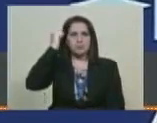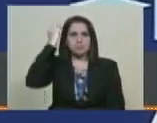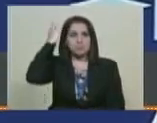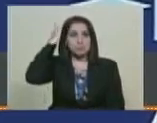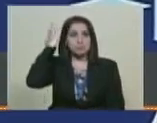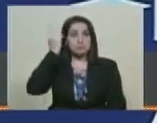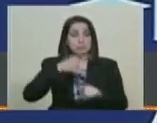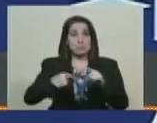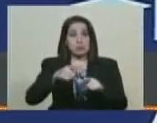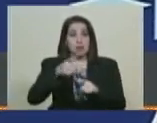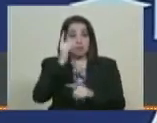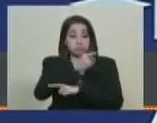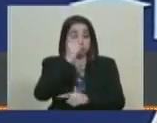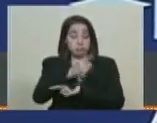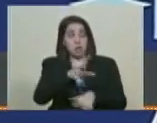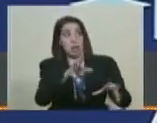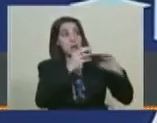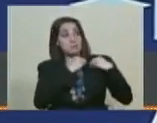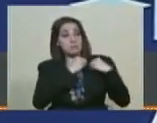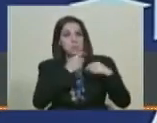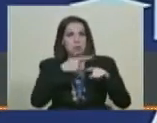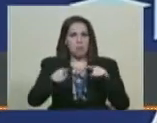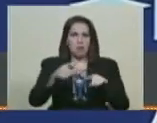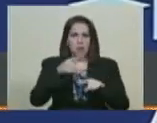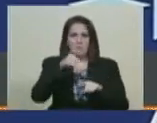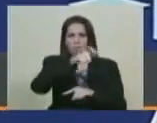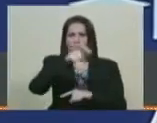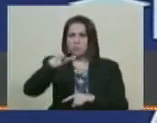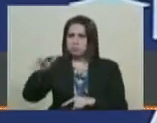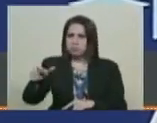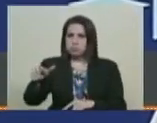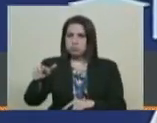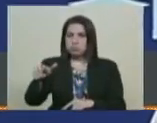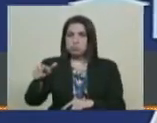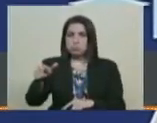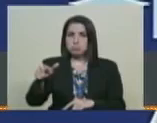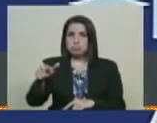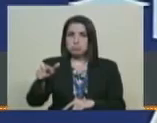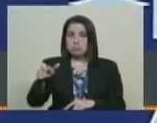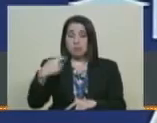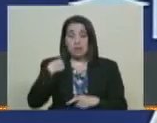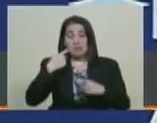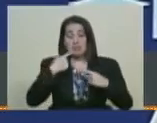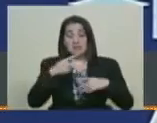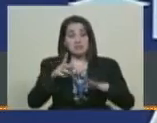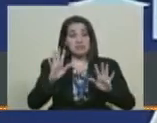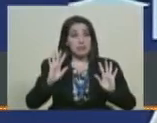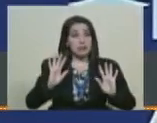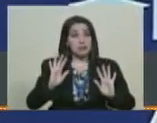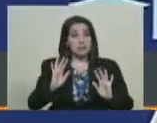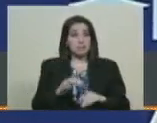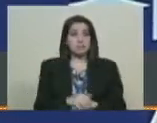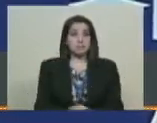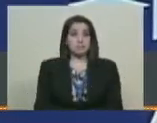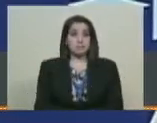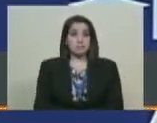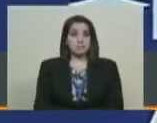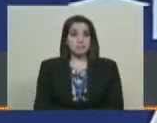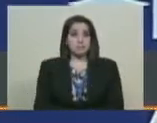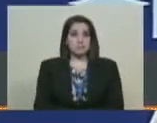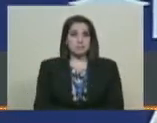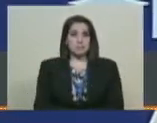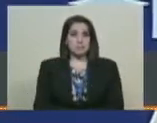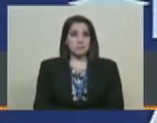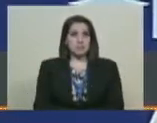terminó obedeciendo las órdenes de los patricios, a los cuales él decía, en un ejercicio